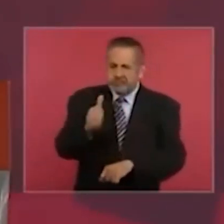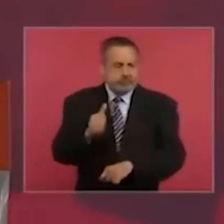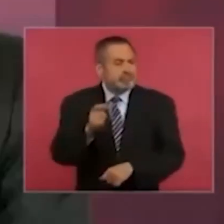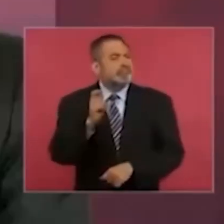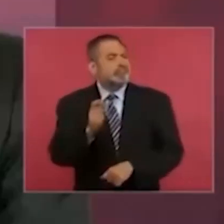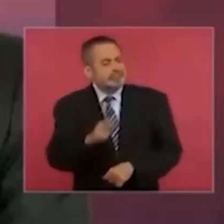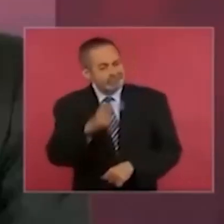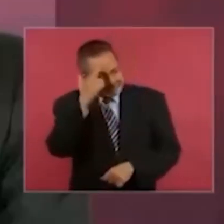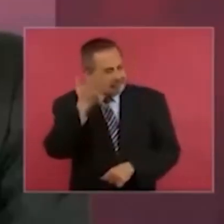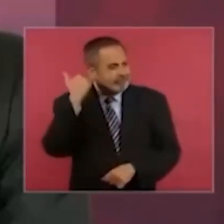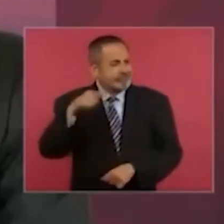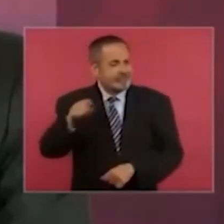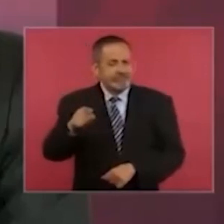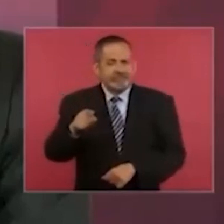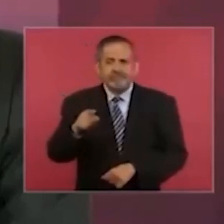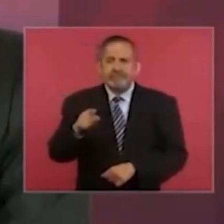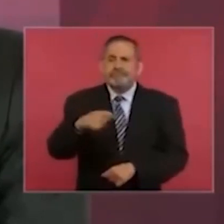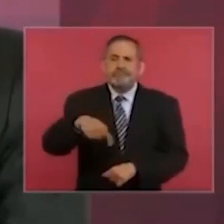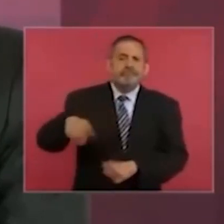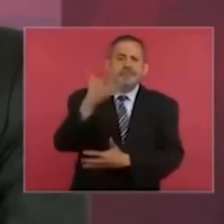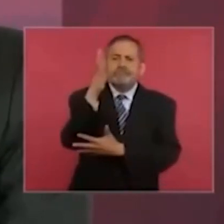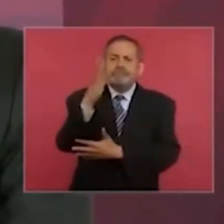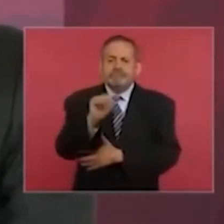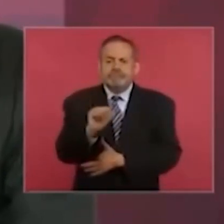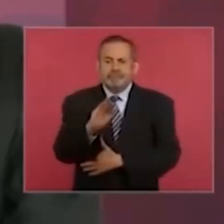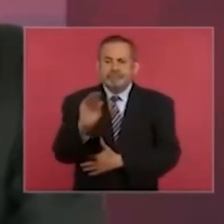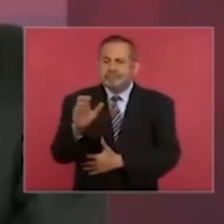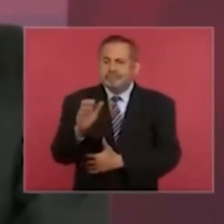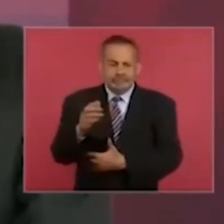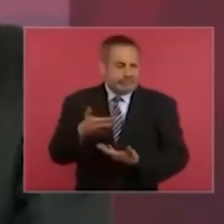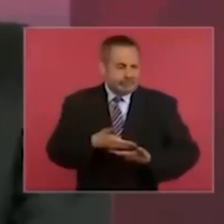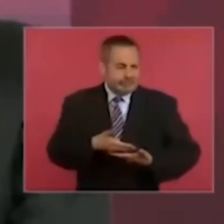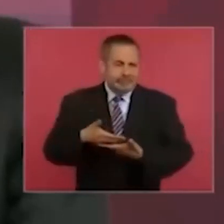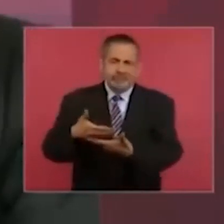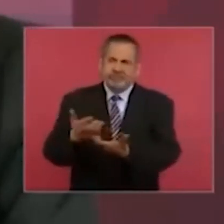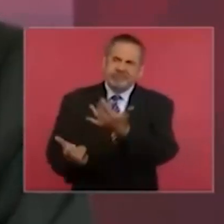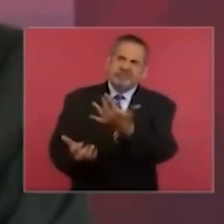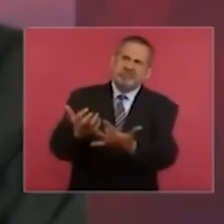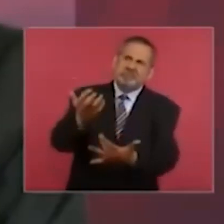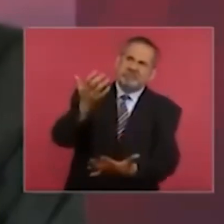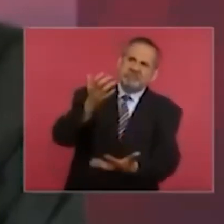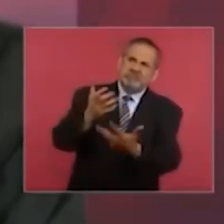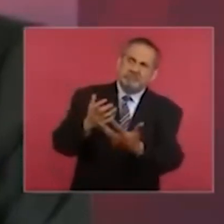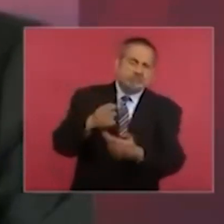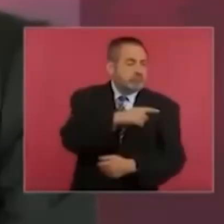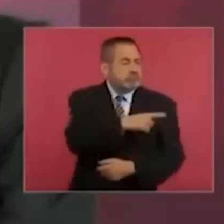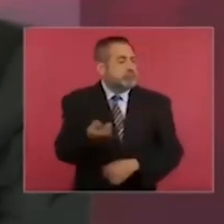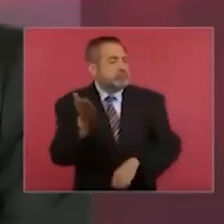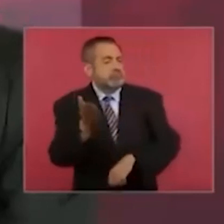del incendio de la guardería ABC? ¿Cuántos llevo?